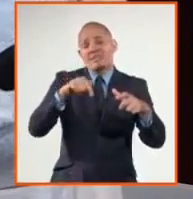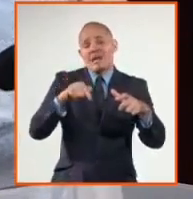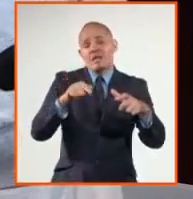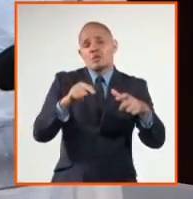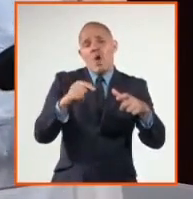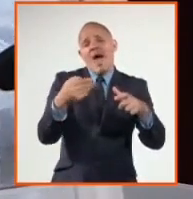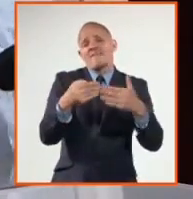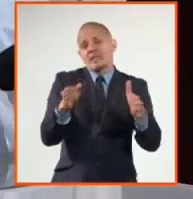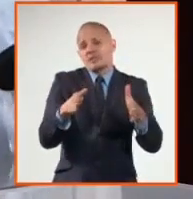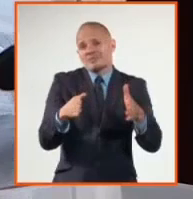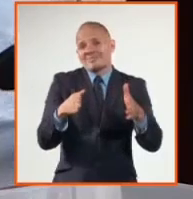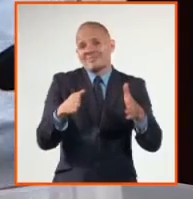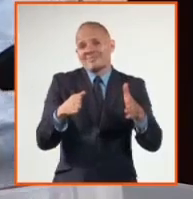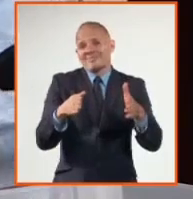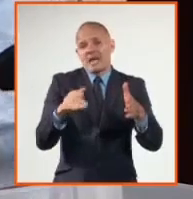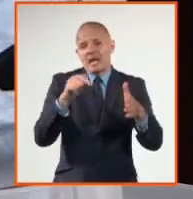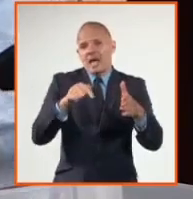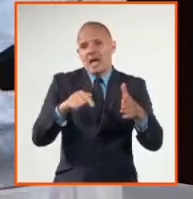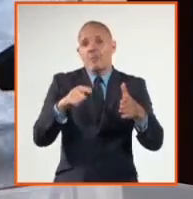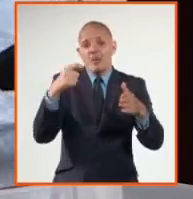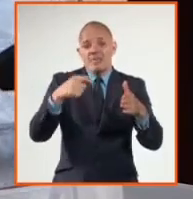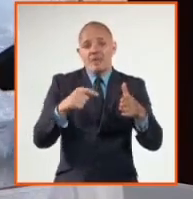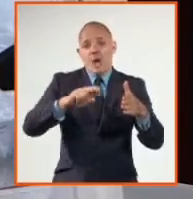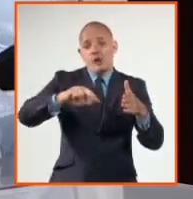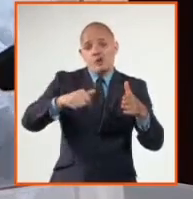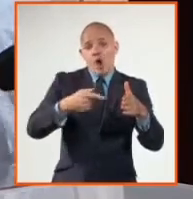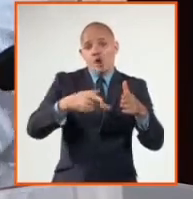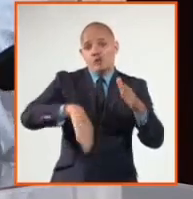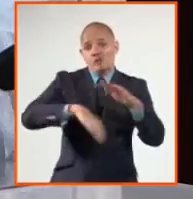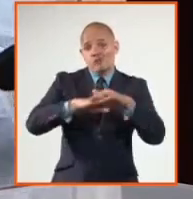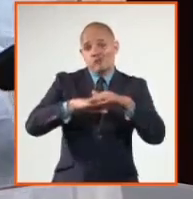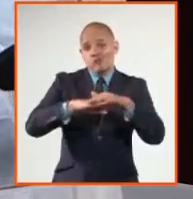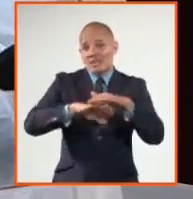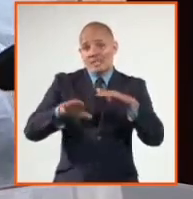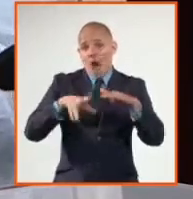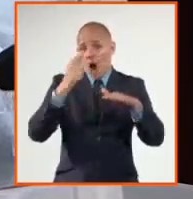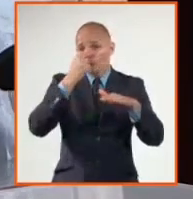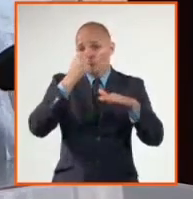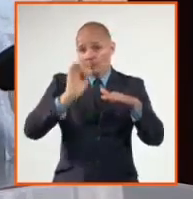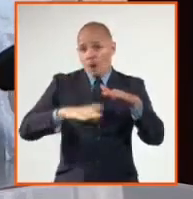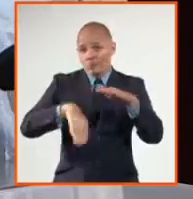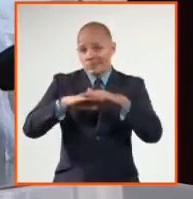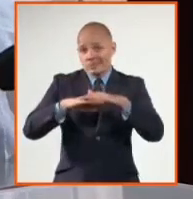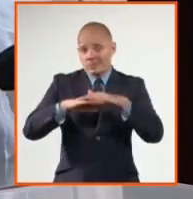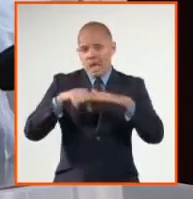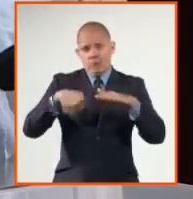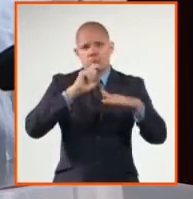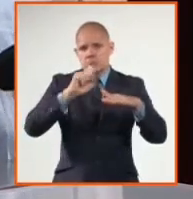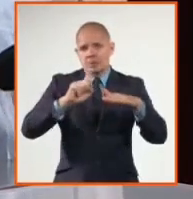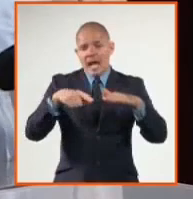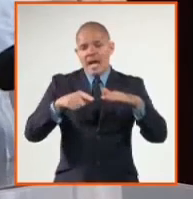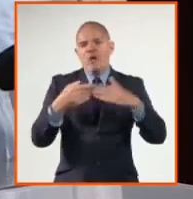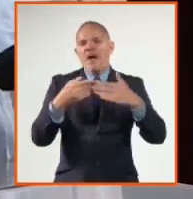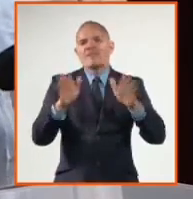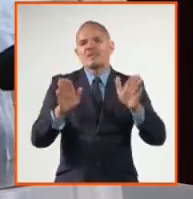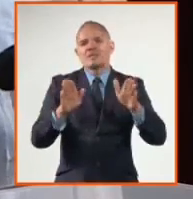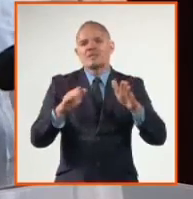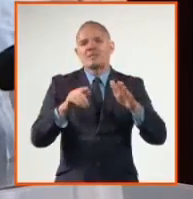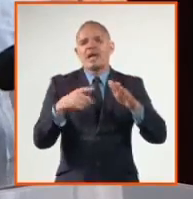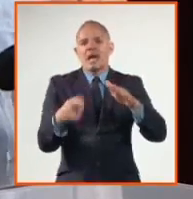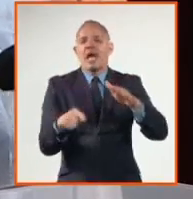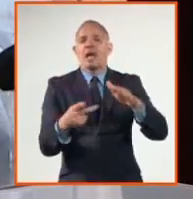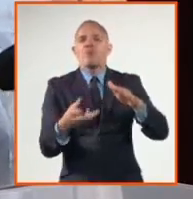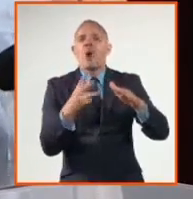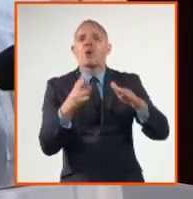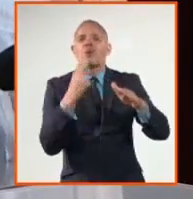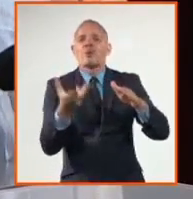la turbina y bueno tuvimos una sobre velocidad en la turbina esa sobre velocidad provocó que por las vibraciones se afectara una de las